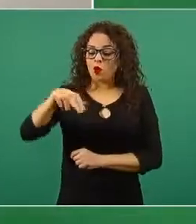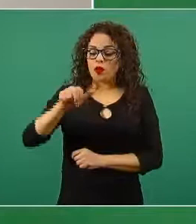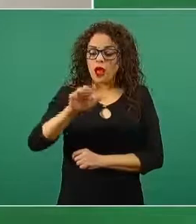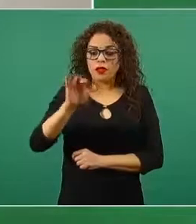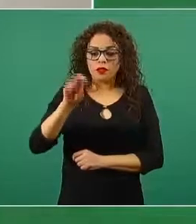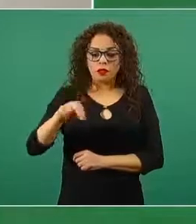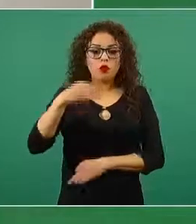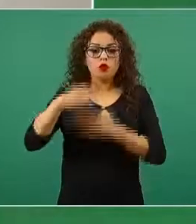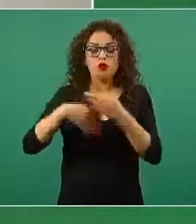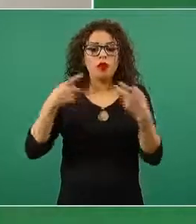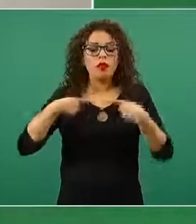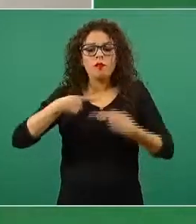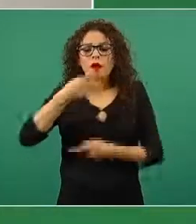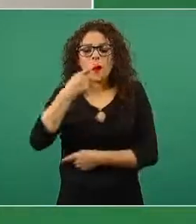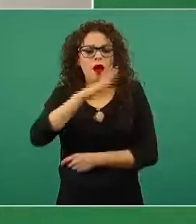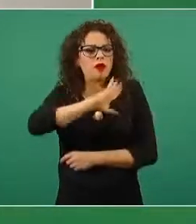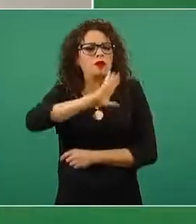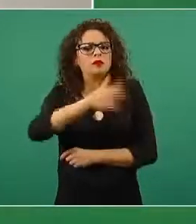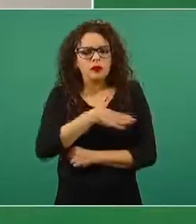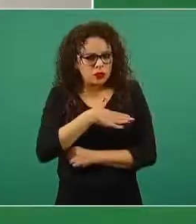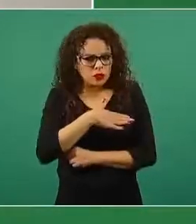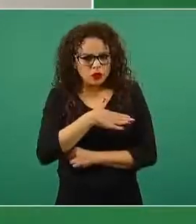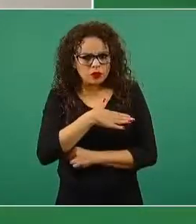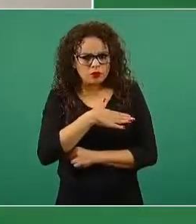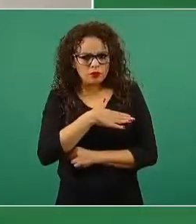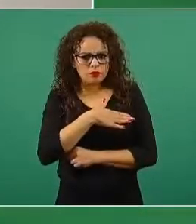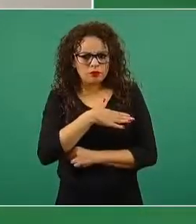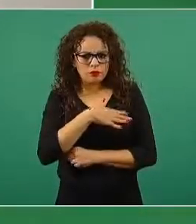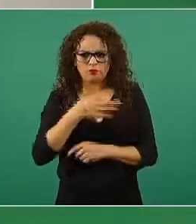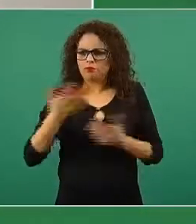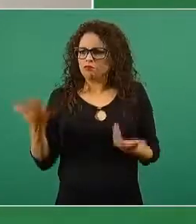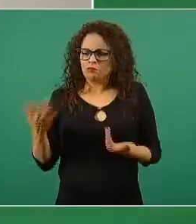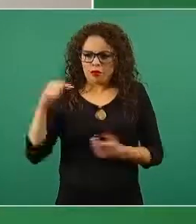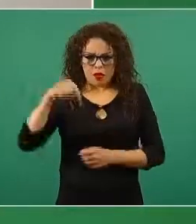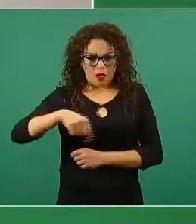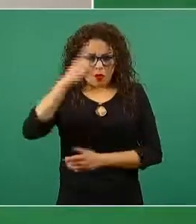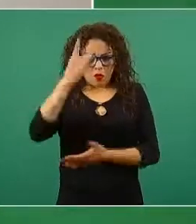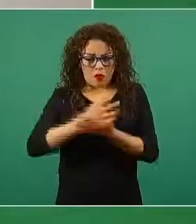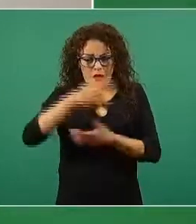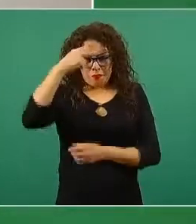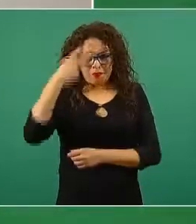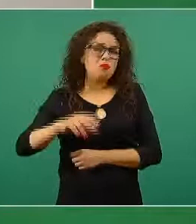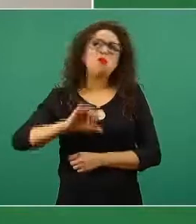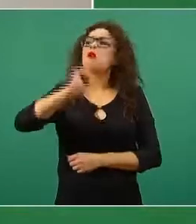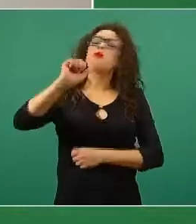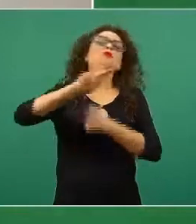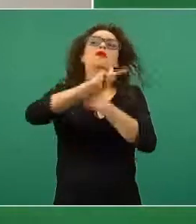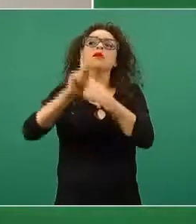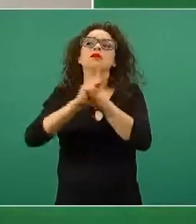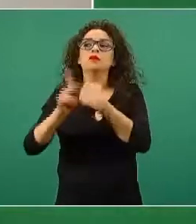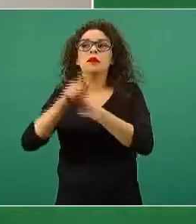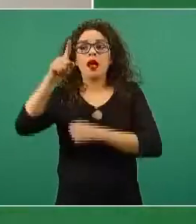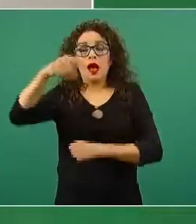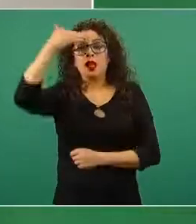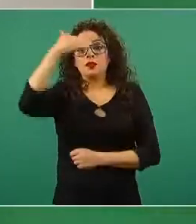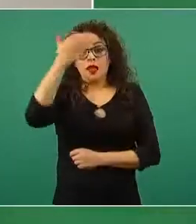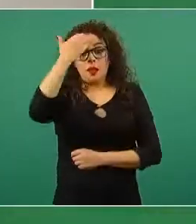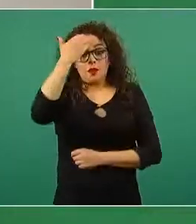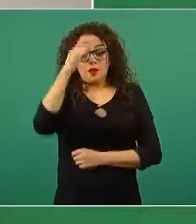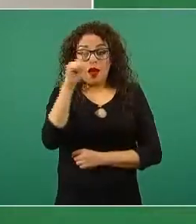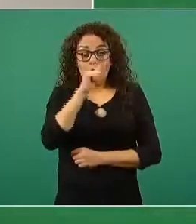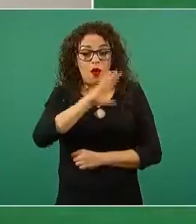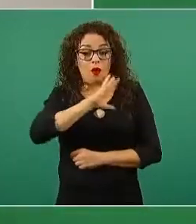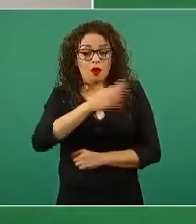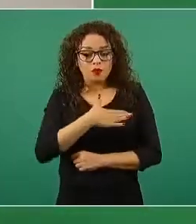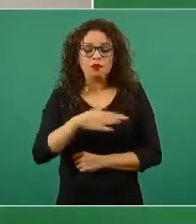que hablen español, no solo de nuestro país, sino de cualquier otro país que pueda hablar español, para poderla